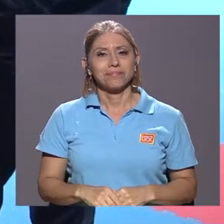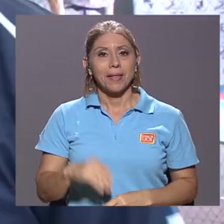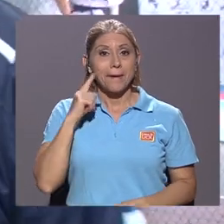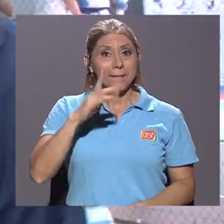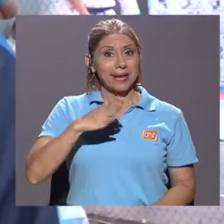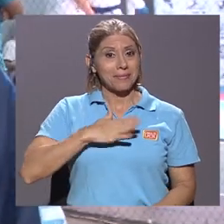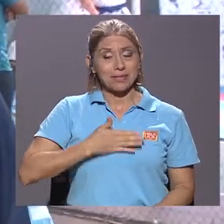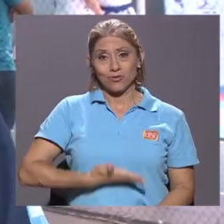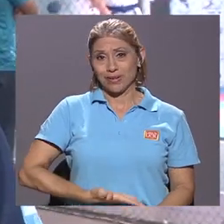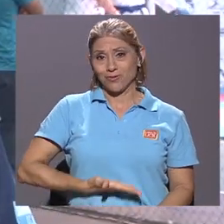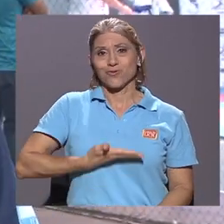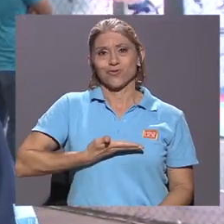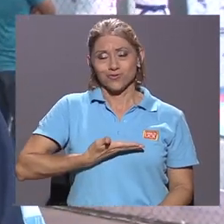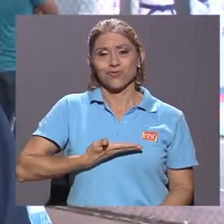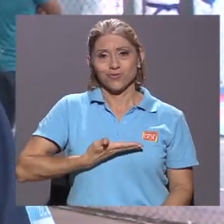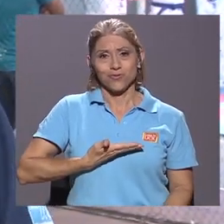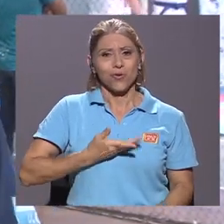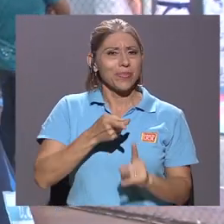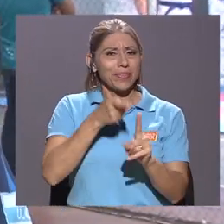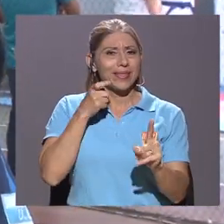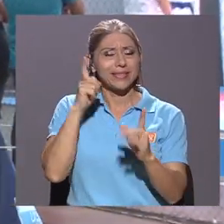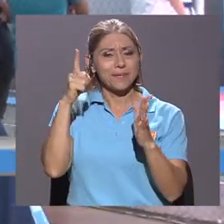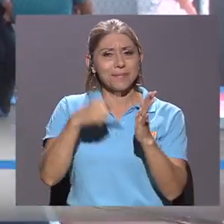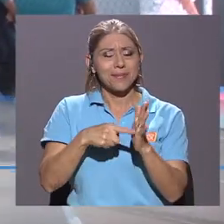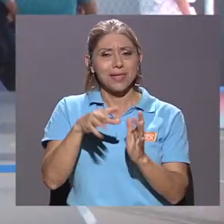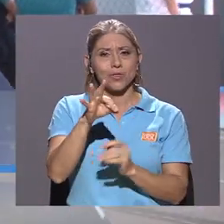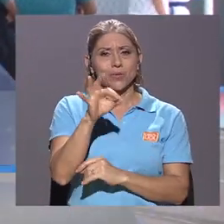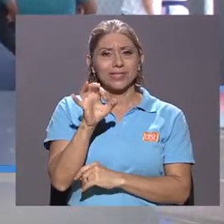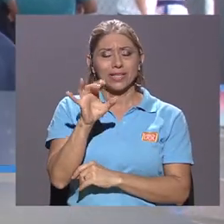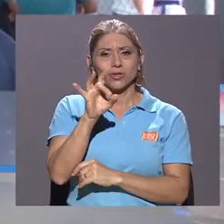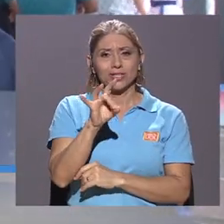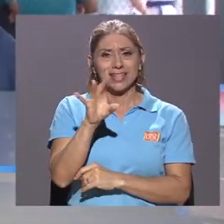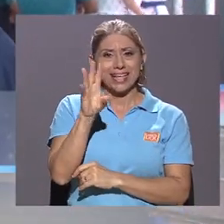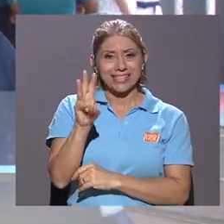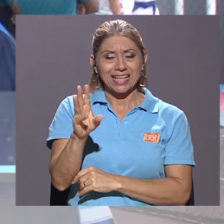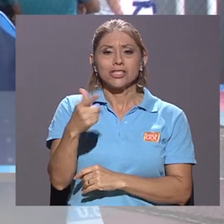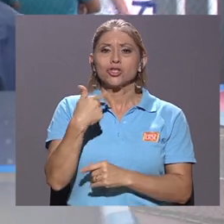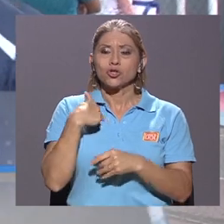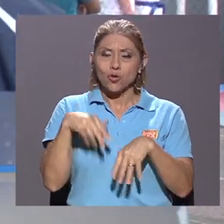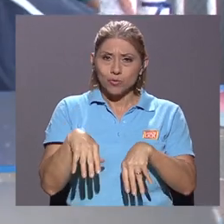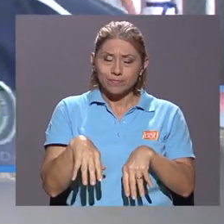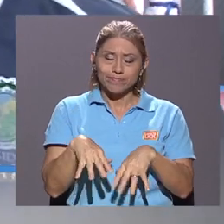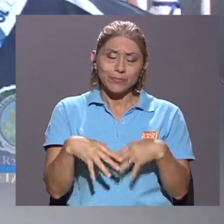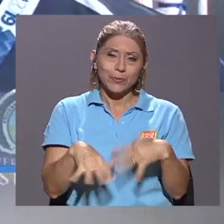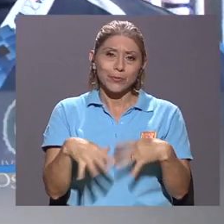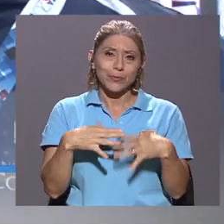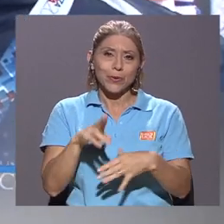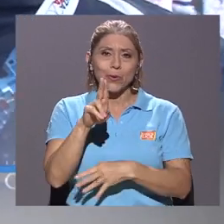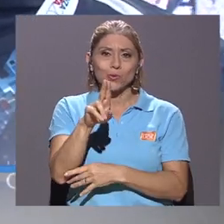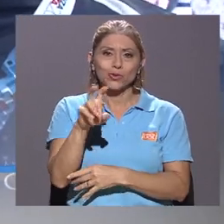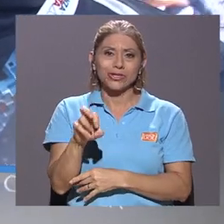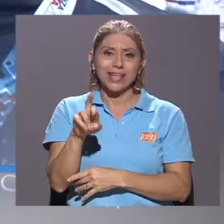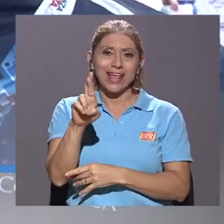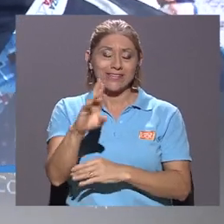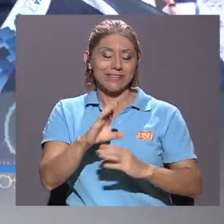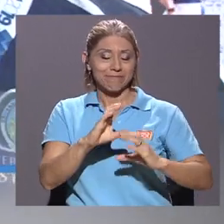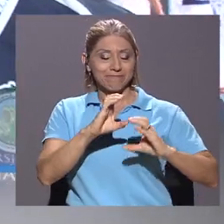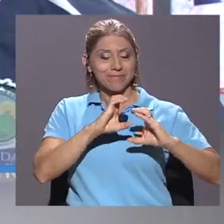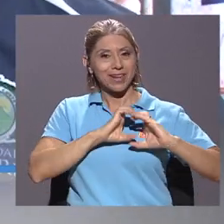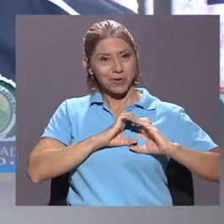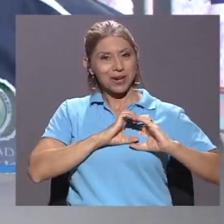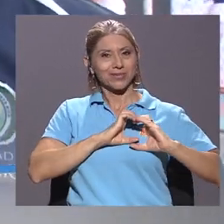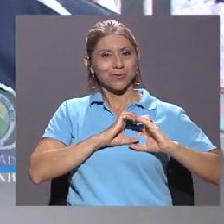mí es un gran orgullo como ya les dije de 1986 yo llevo la usaer en el corazón no solo el escudo verda ya es